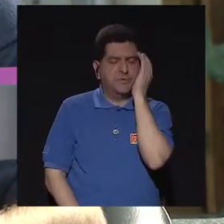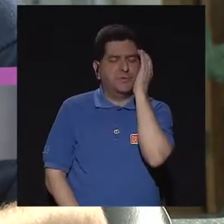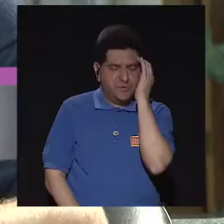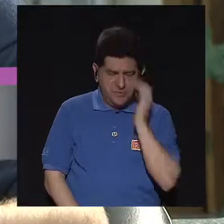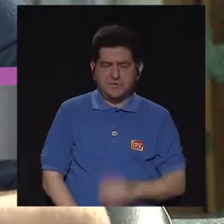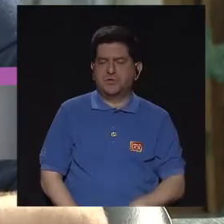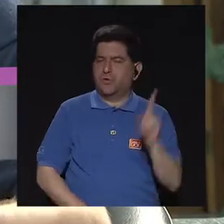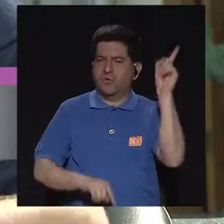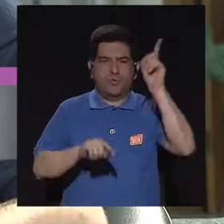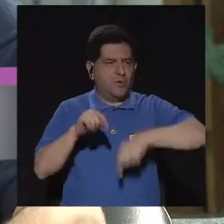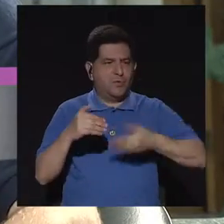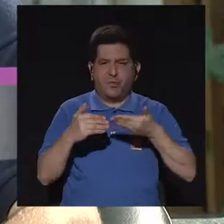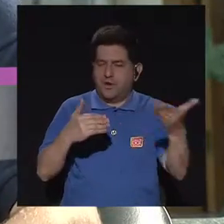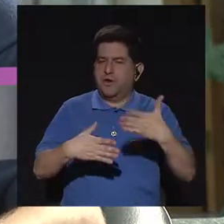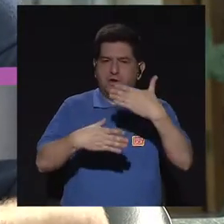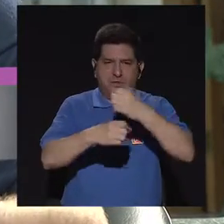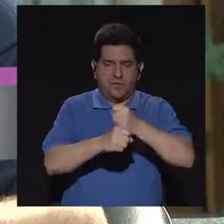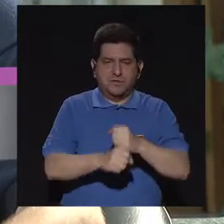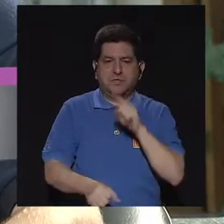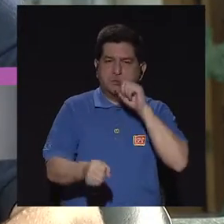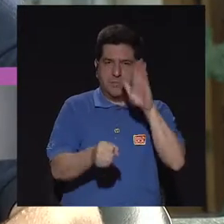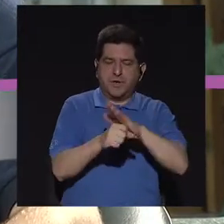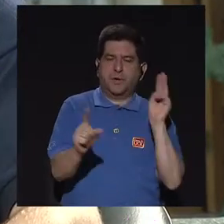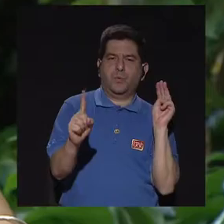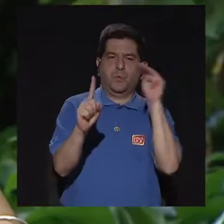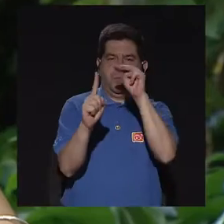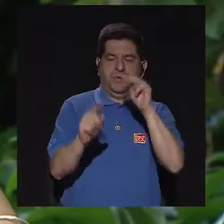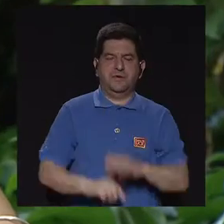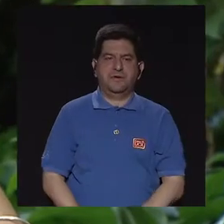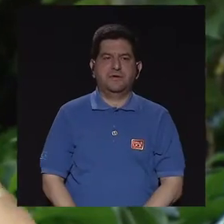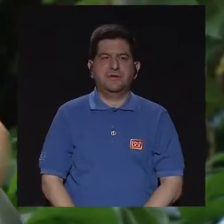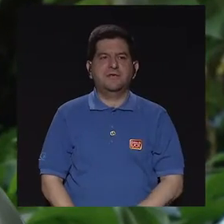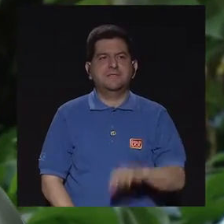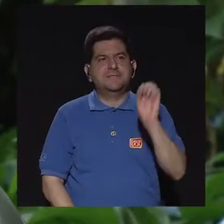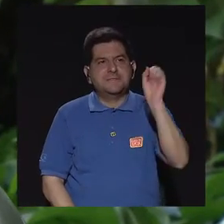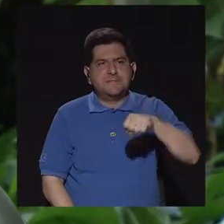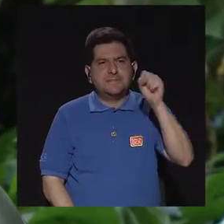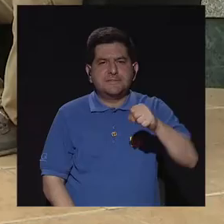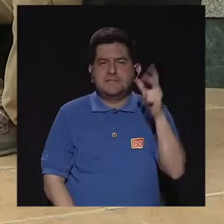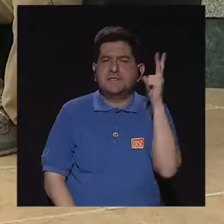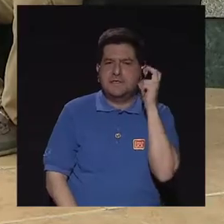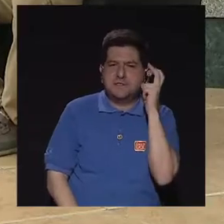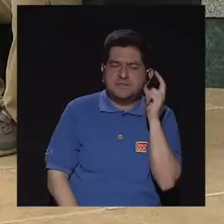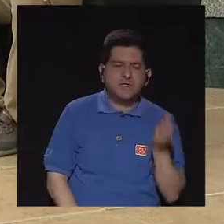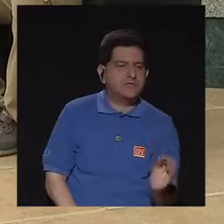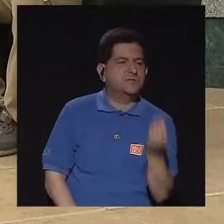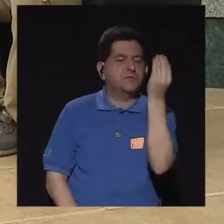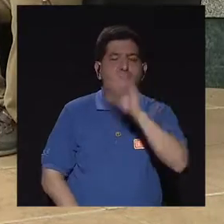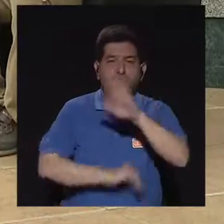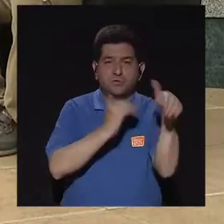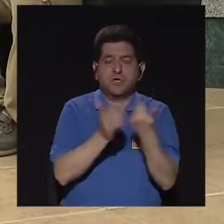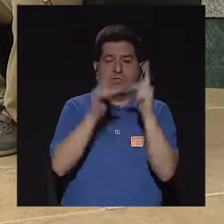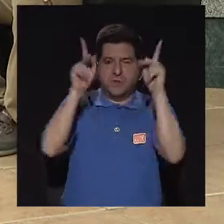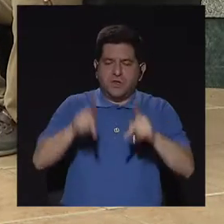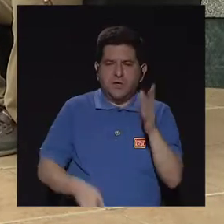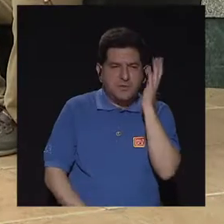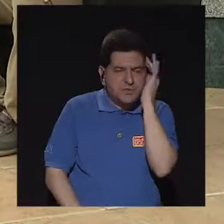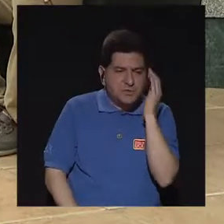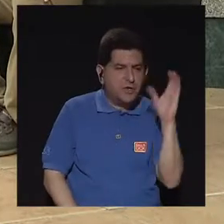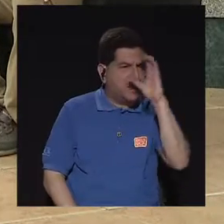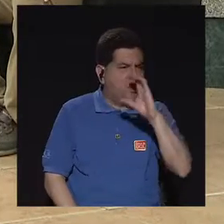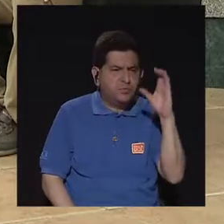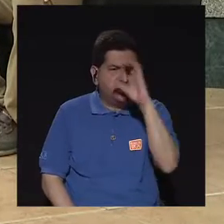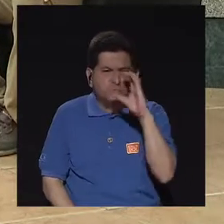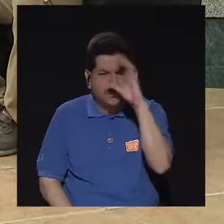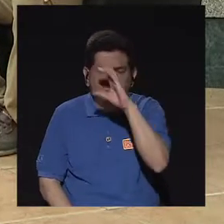de no ser capaces de lograr las cosas y lograr sus metas. Sí, yo creo que es como lo que más se escucha entre los jóvenes, como todo el mundo preocupado por